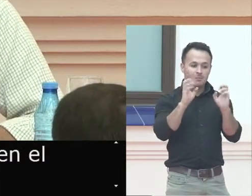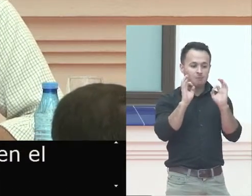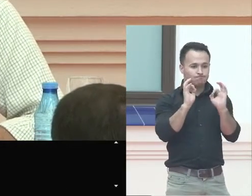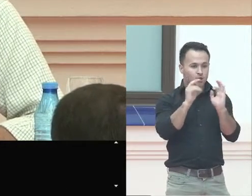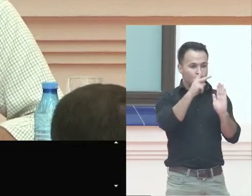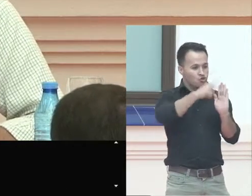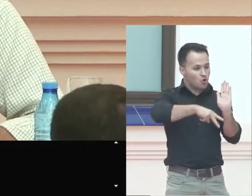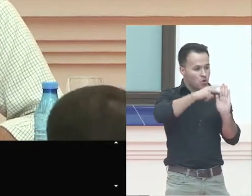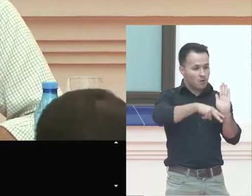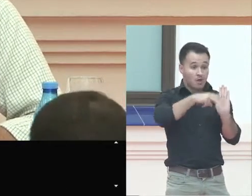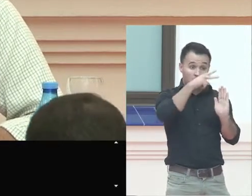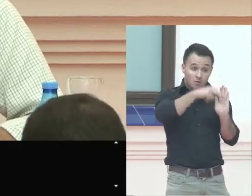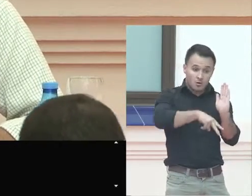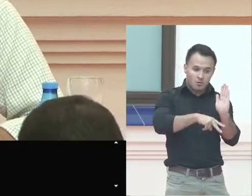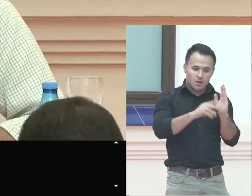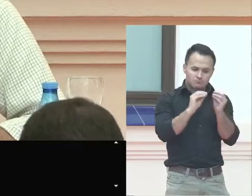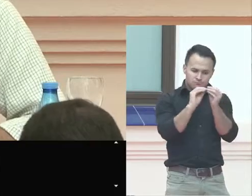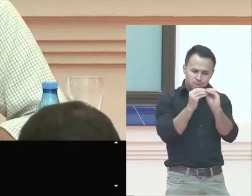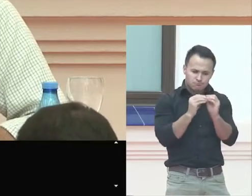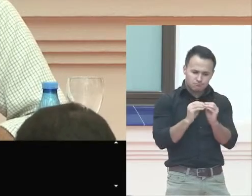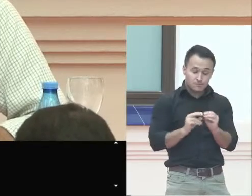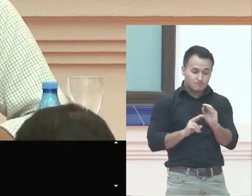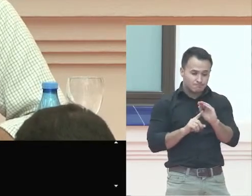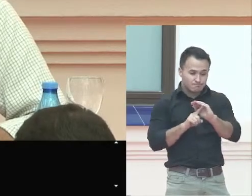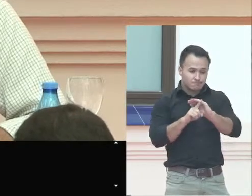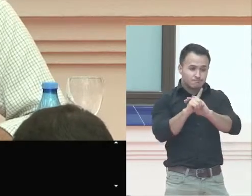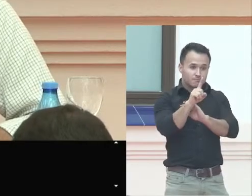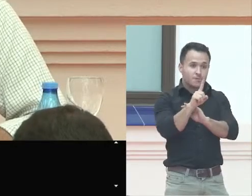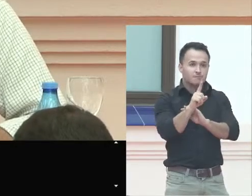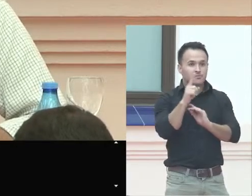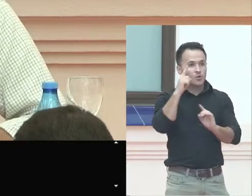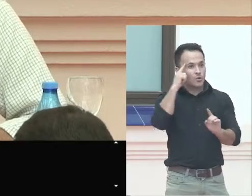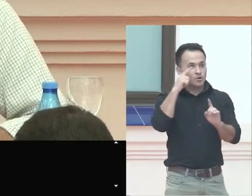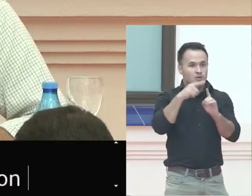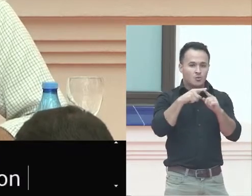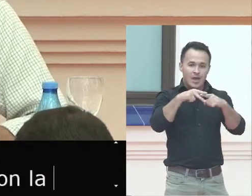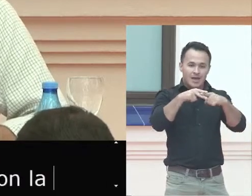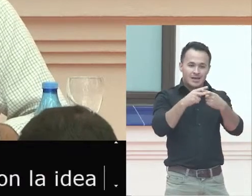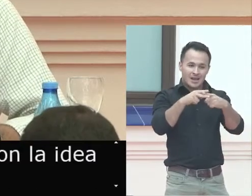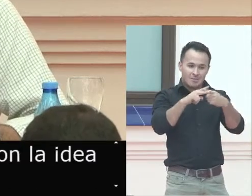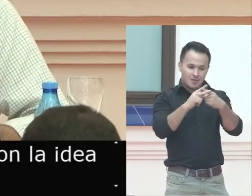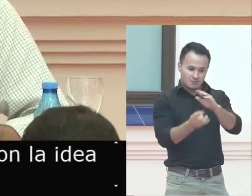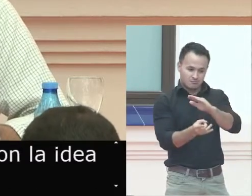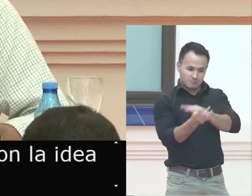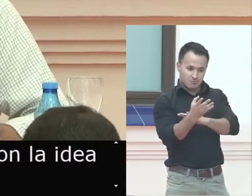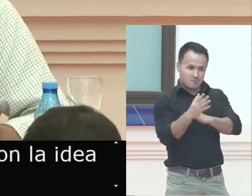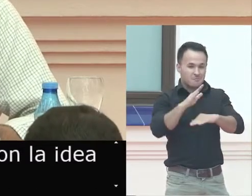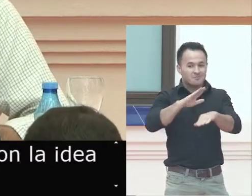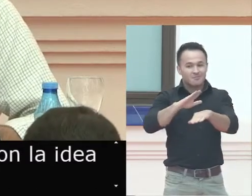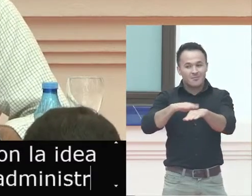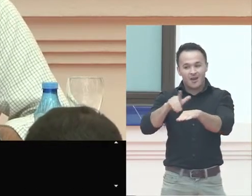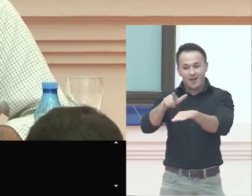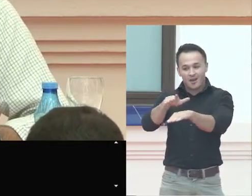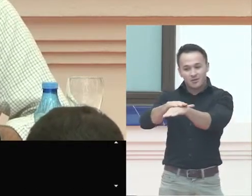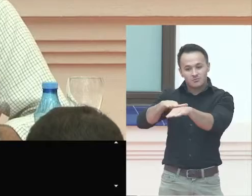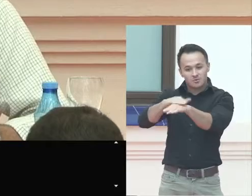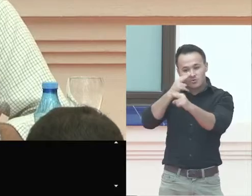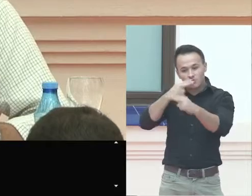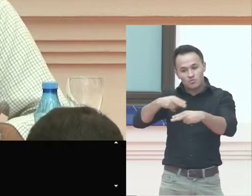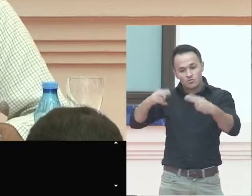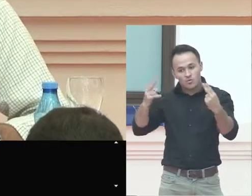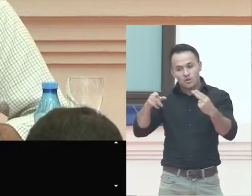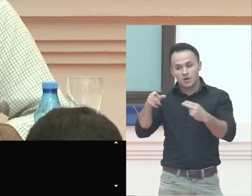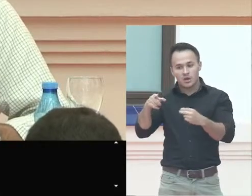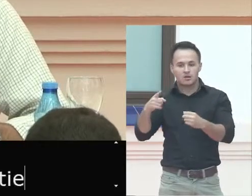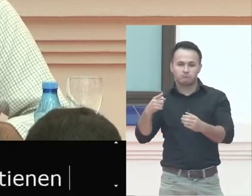se desarrolló inicialmente con la idea de ser una herramienta para que las administraciones públicas sepan lo que tienen que